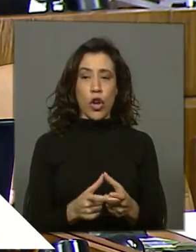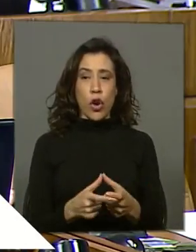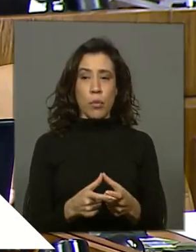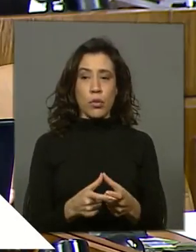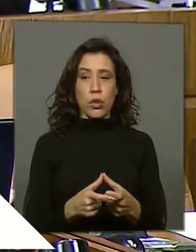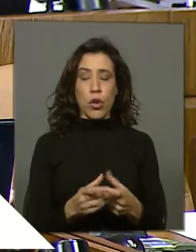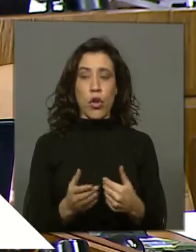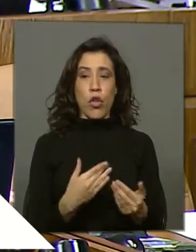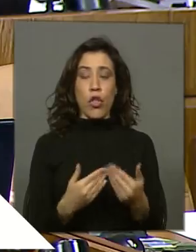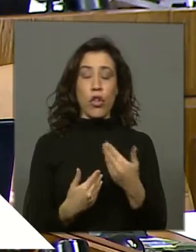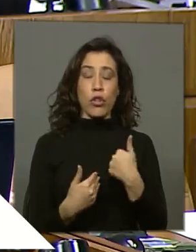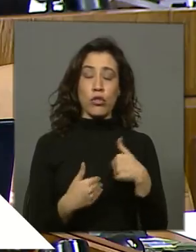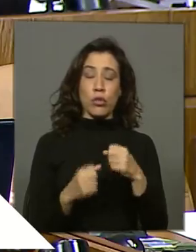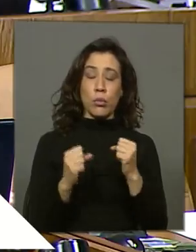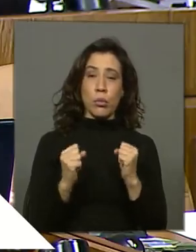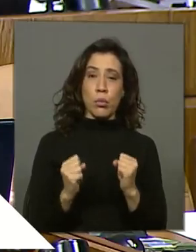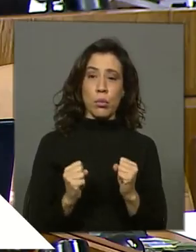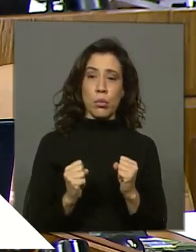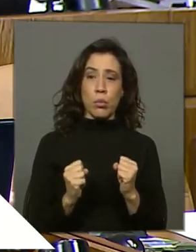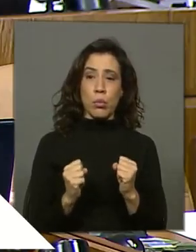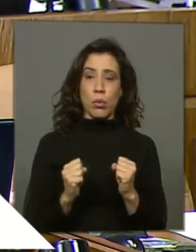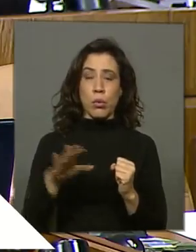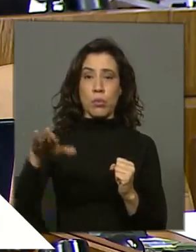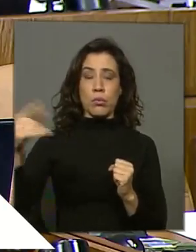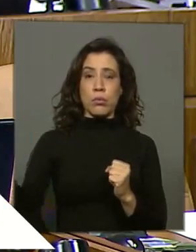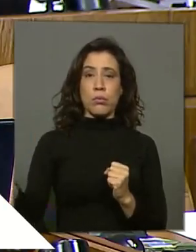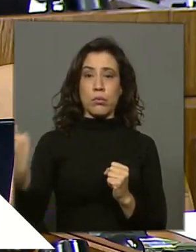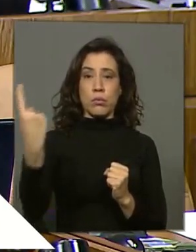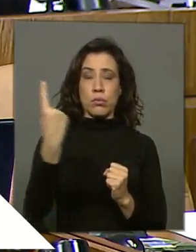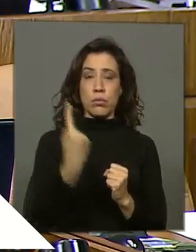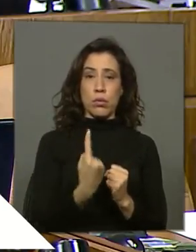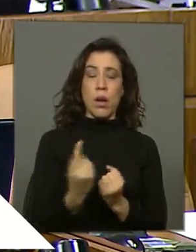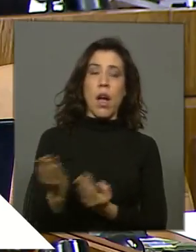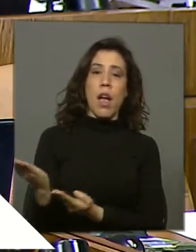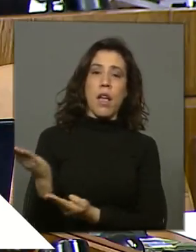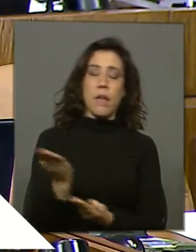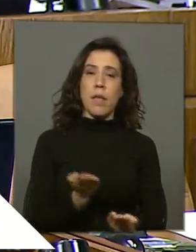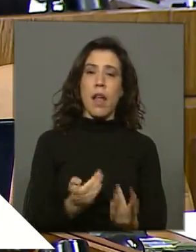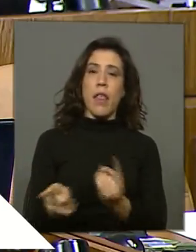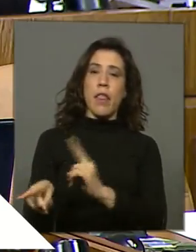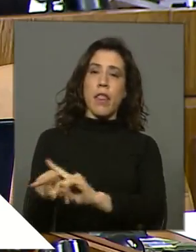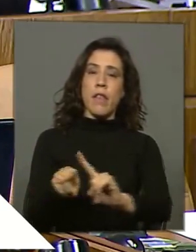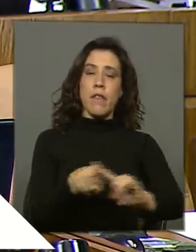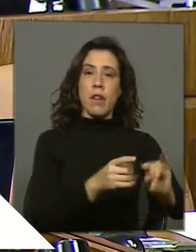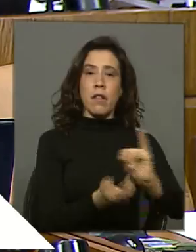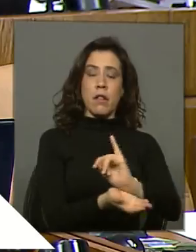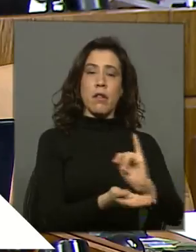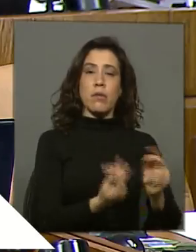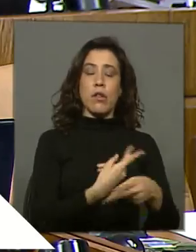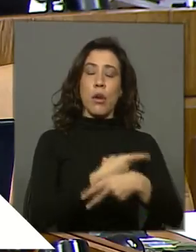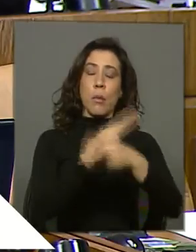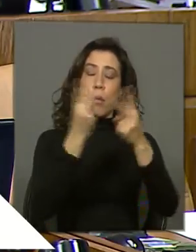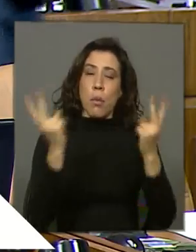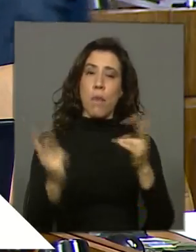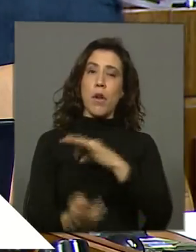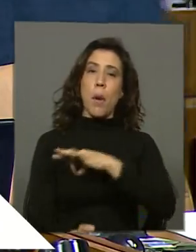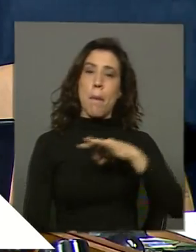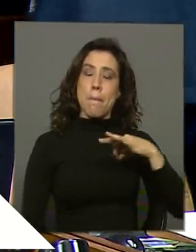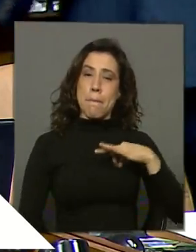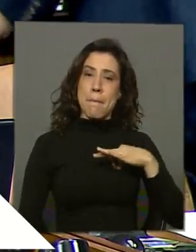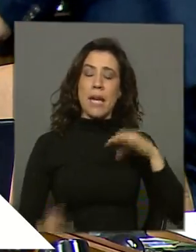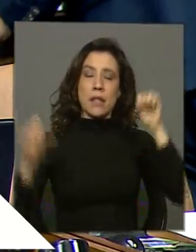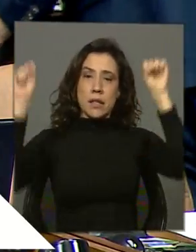en la cual tuvimos la oportunidad de citar e invitar a distintas entidades públicas al ministerio